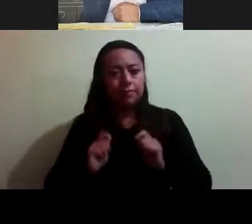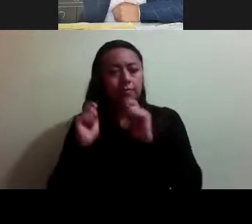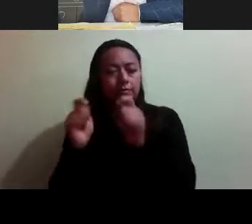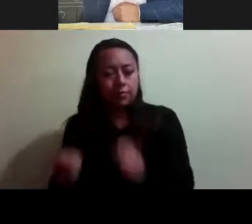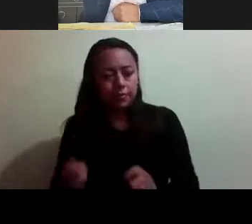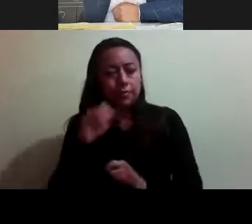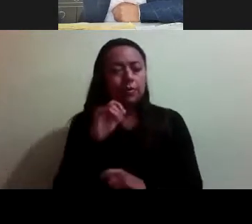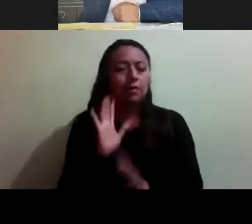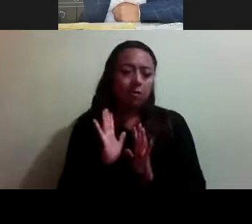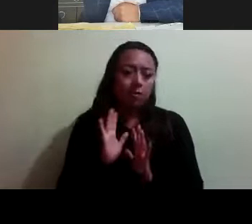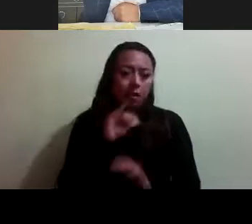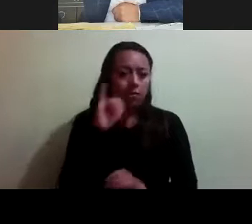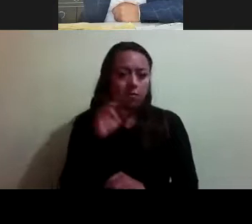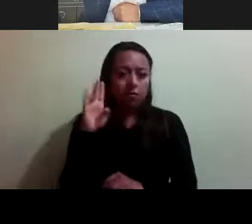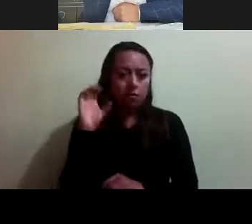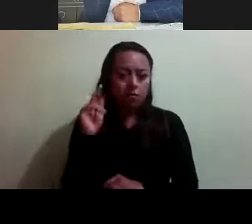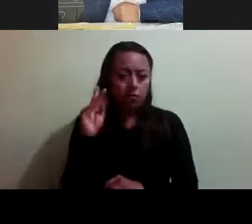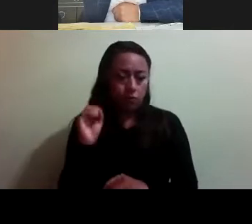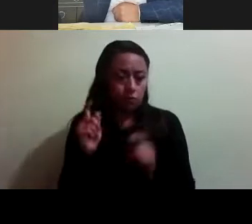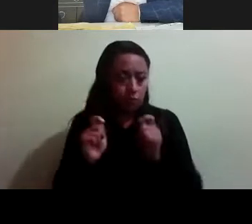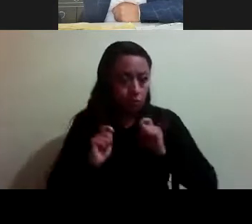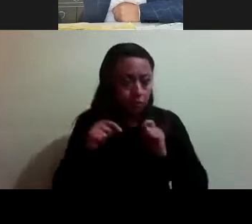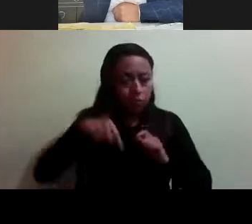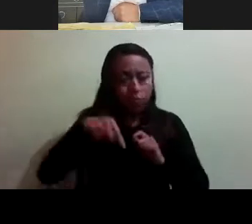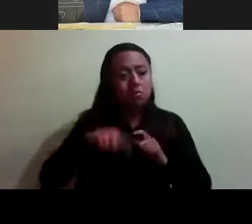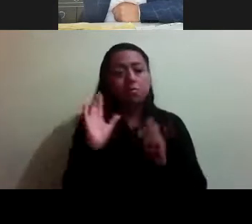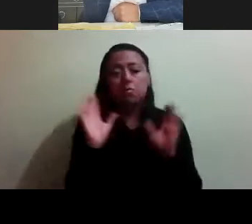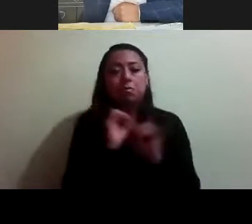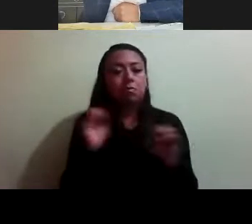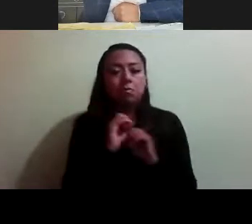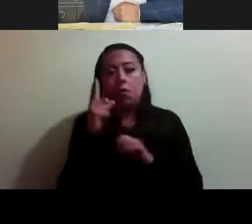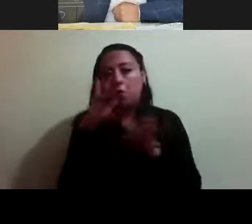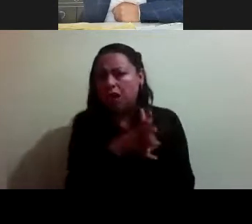de Coordinación Política, por ahí llegó una copia, creo que antigua,